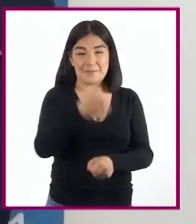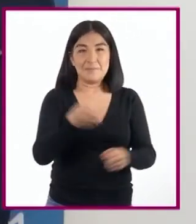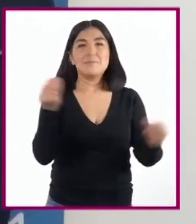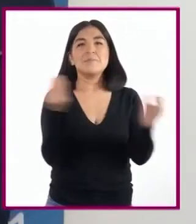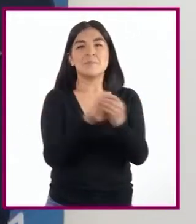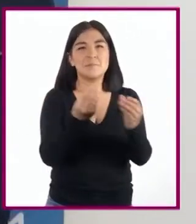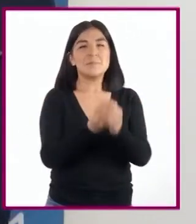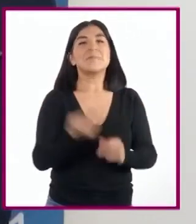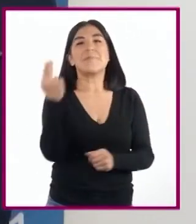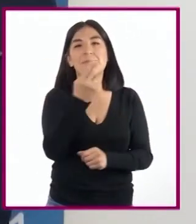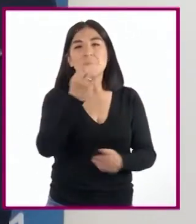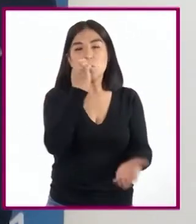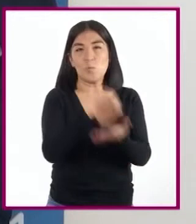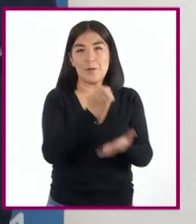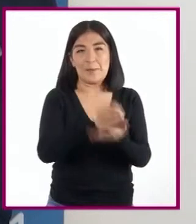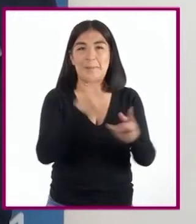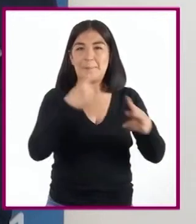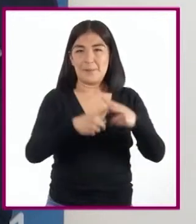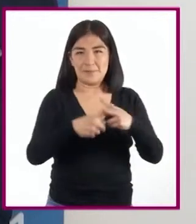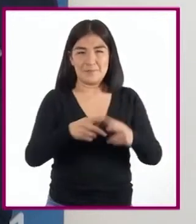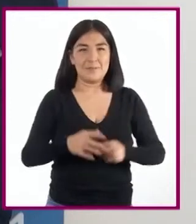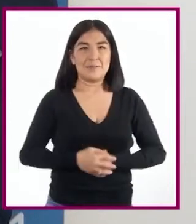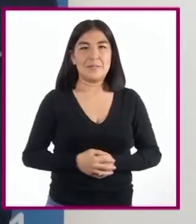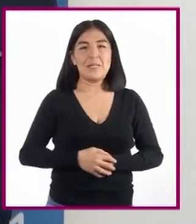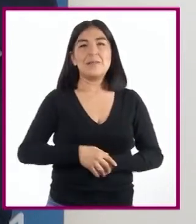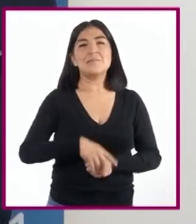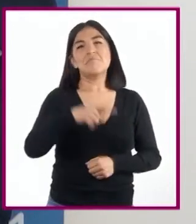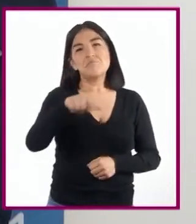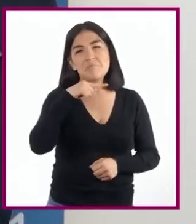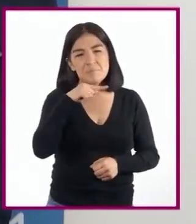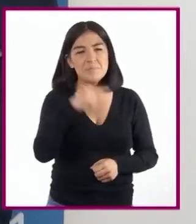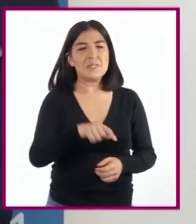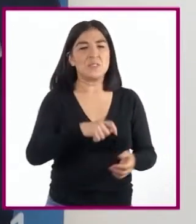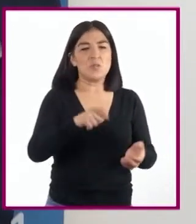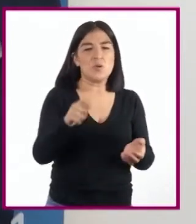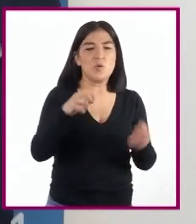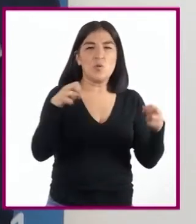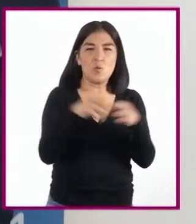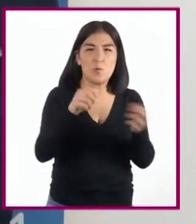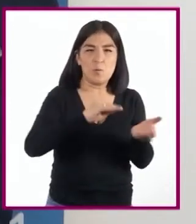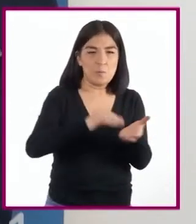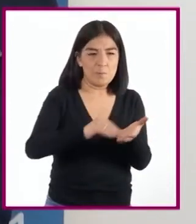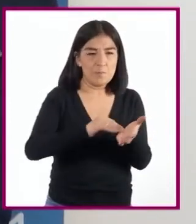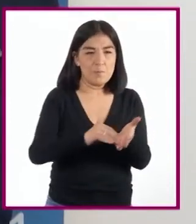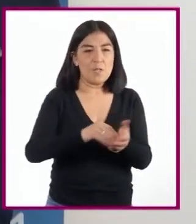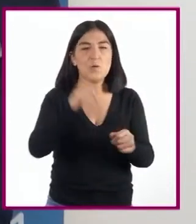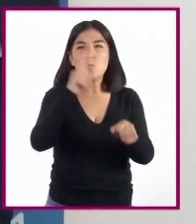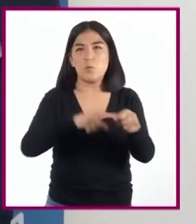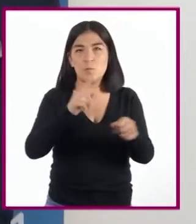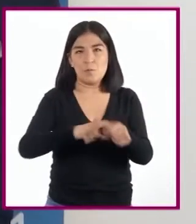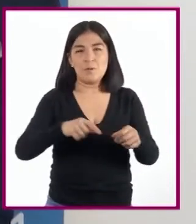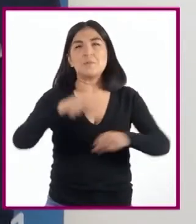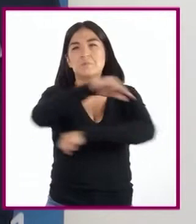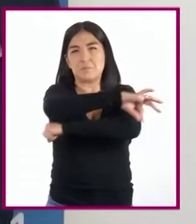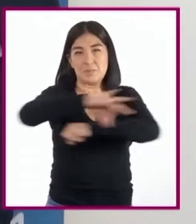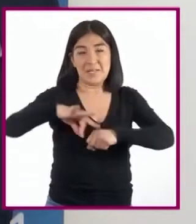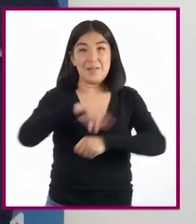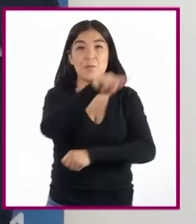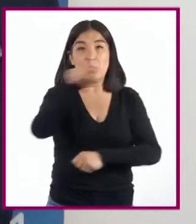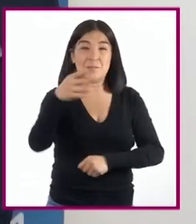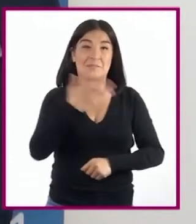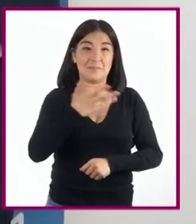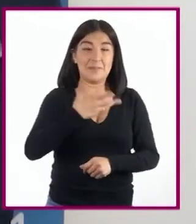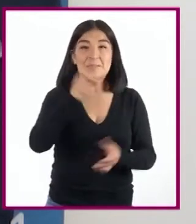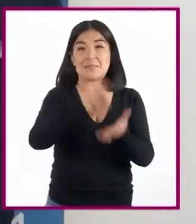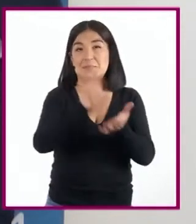a necesitar su cuaderno de matemáticas, lápiz, goma, colores y regla. Si tuvieran alguna discapacidad